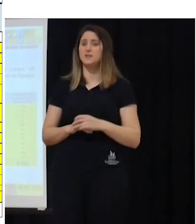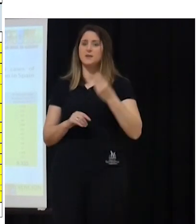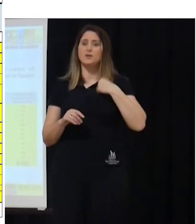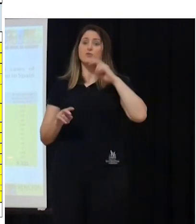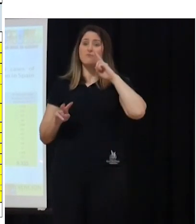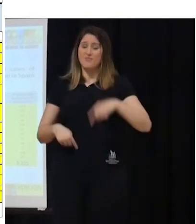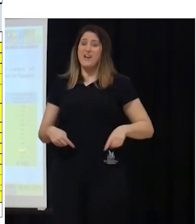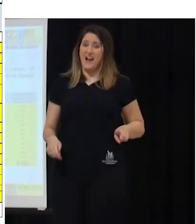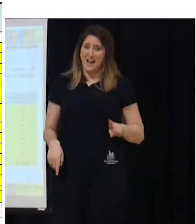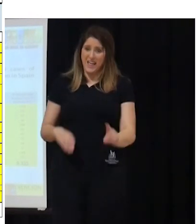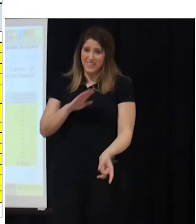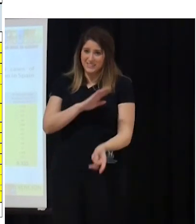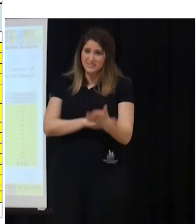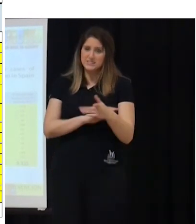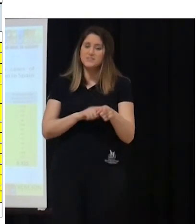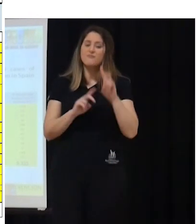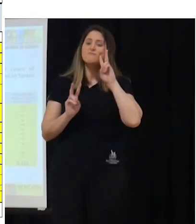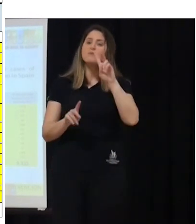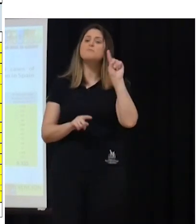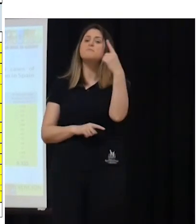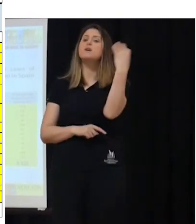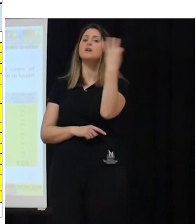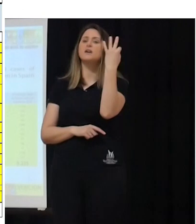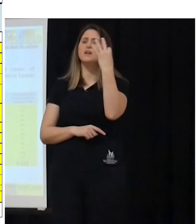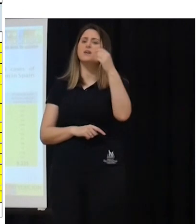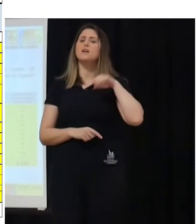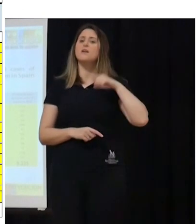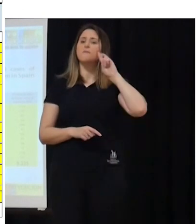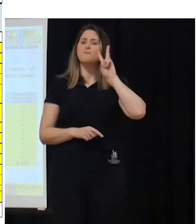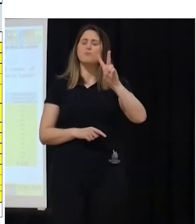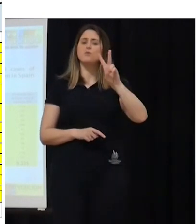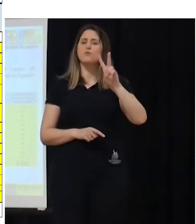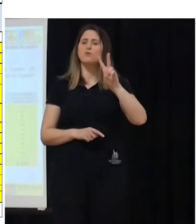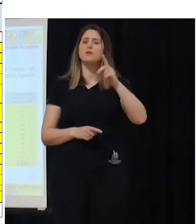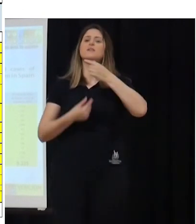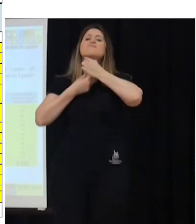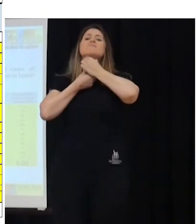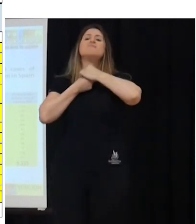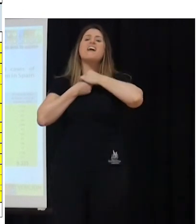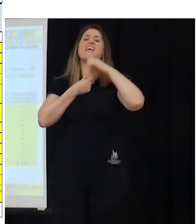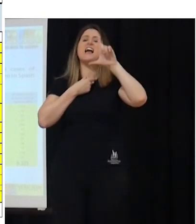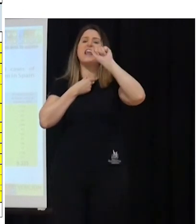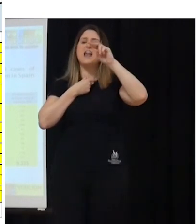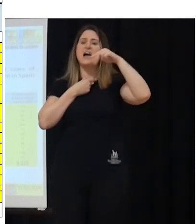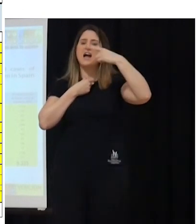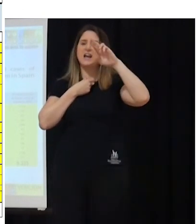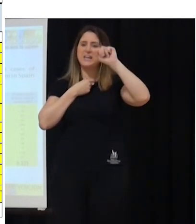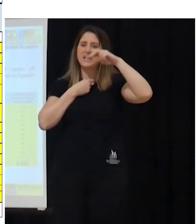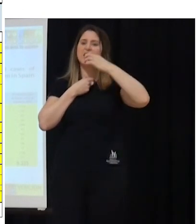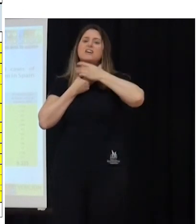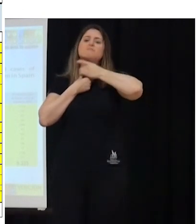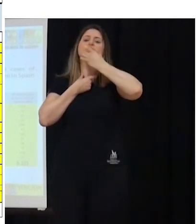primer lugar que son más frecuentes los cánceres de faringe, laringe, cavidad